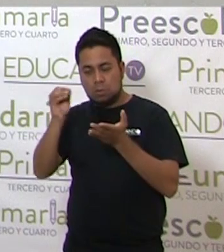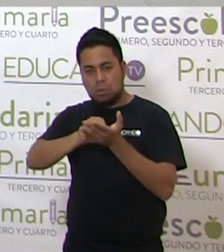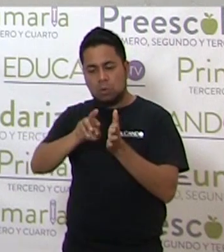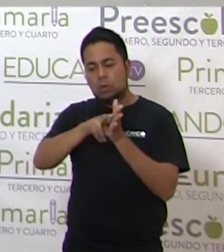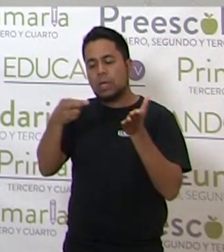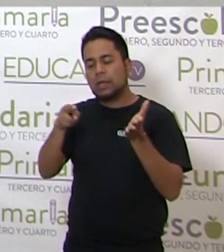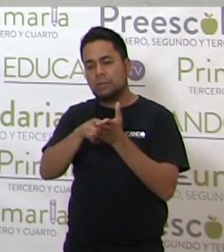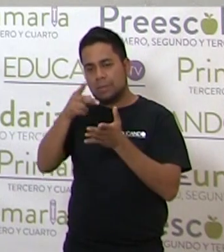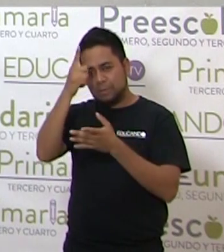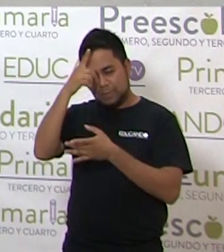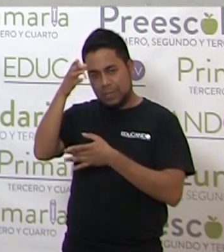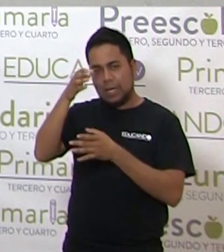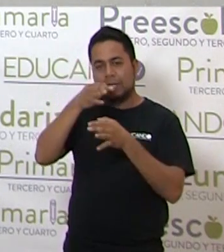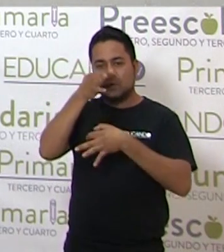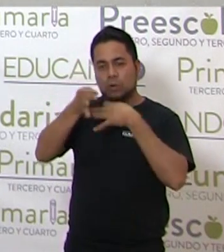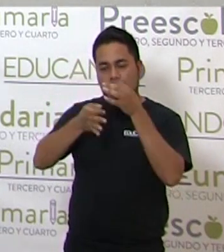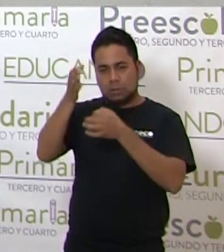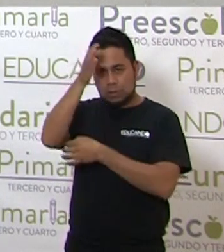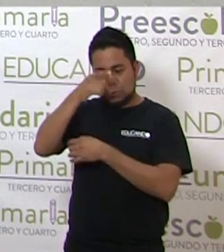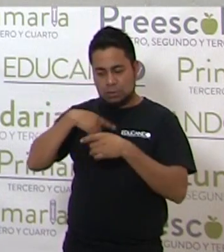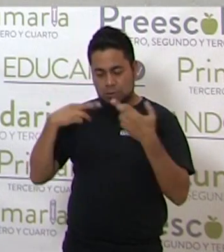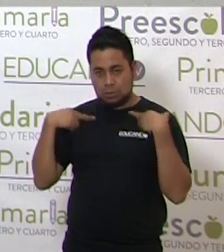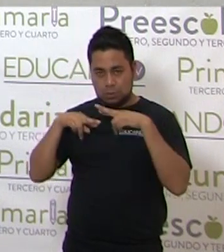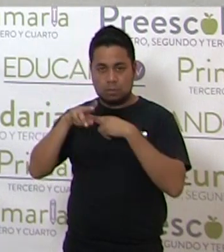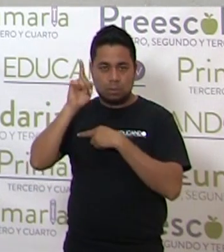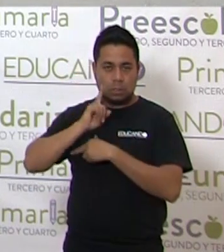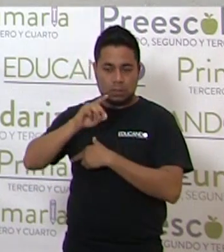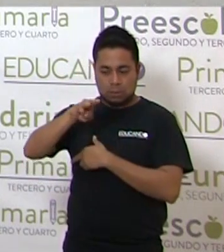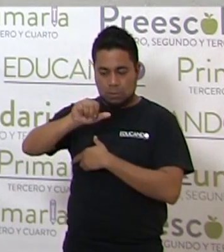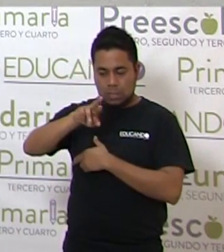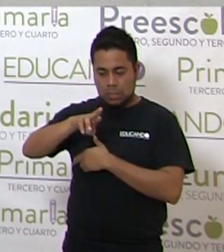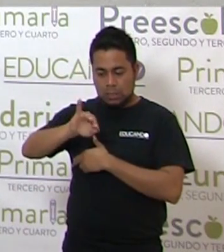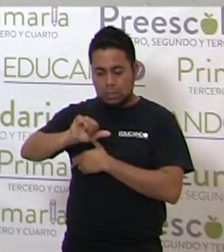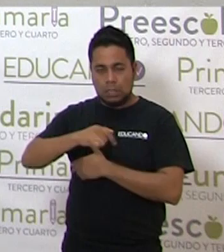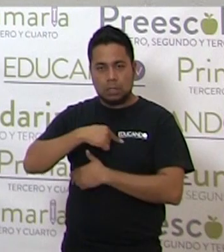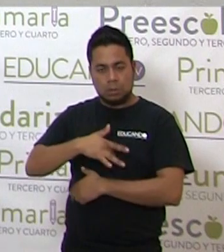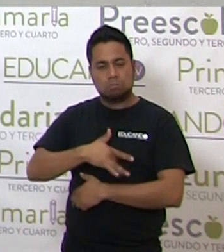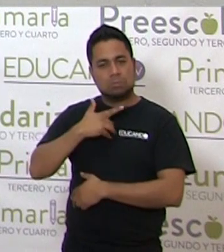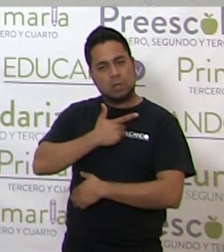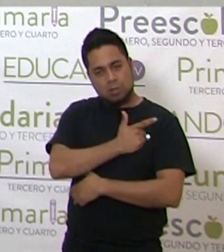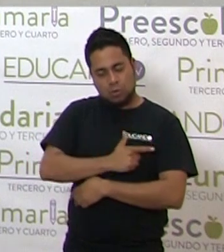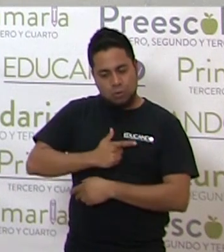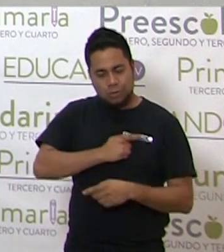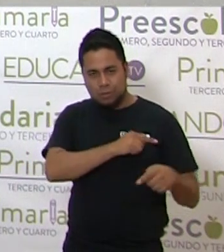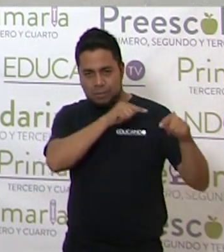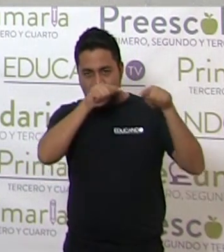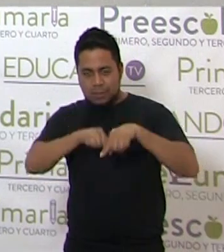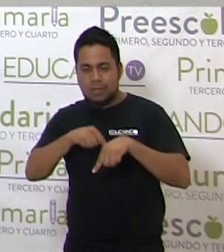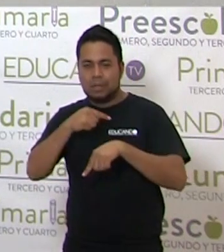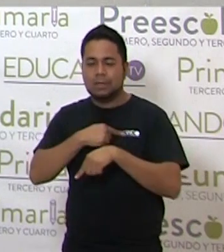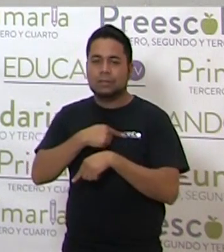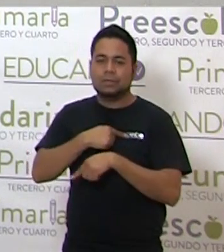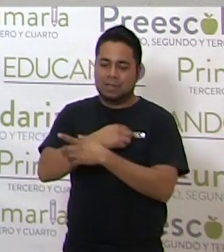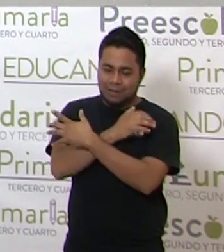de divulgación científica. Yo soy la maestra María, me dio mucho gusto estar con ustedes. Les